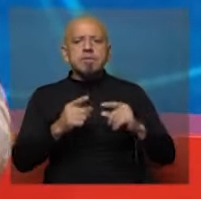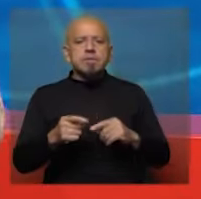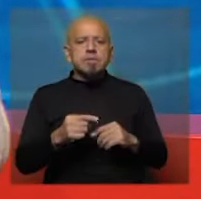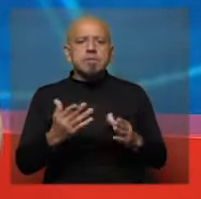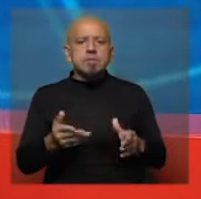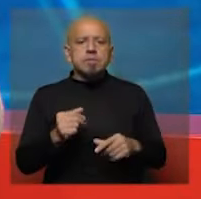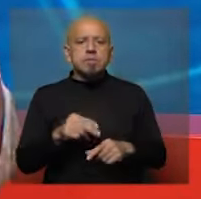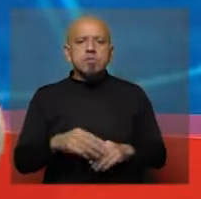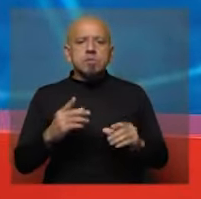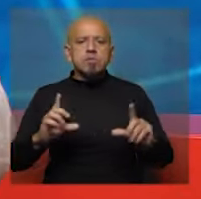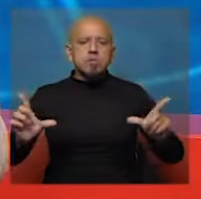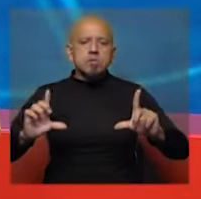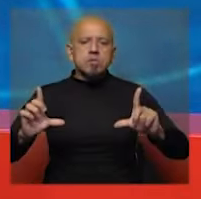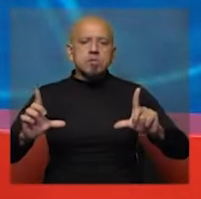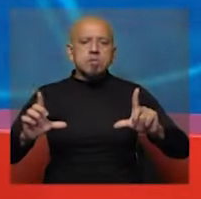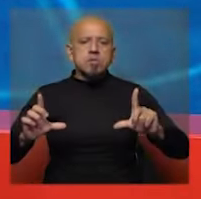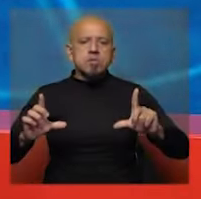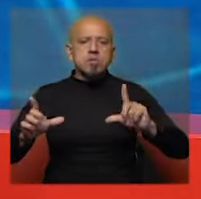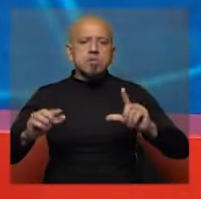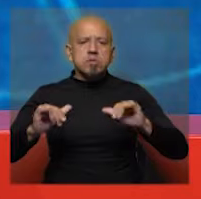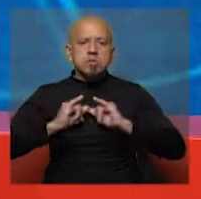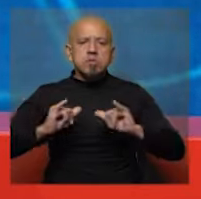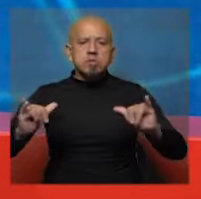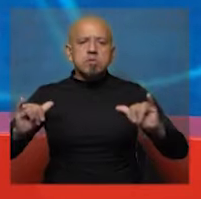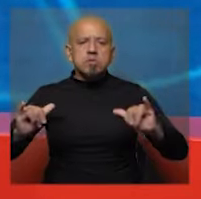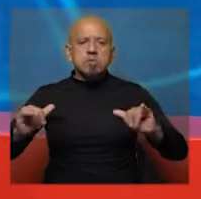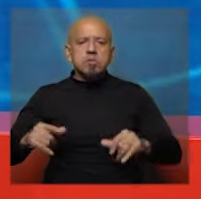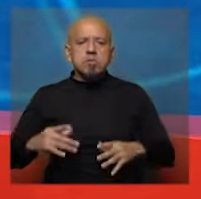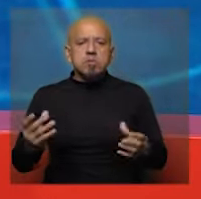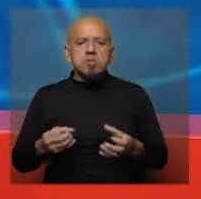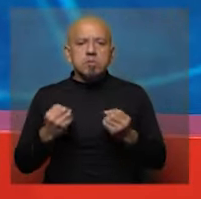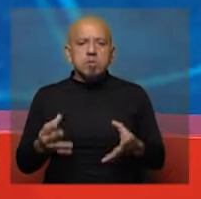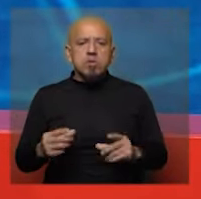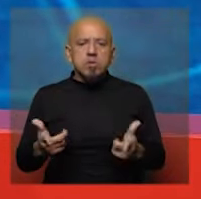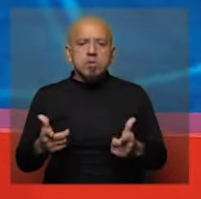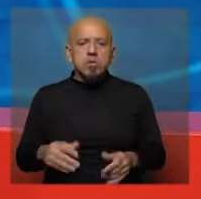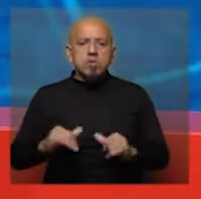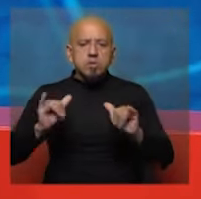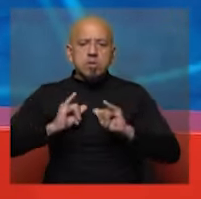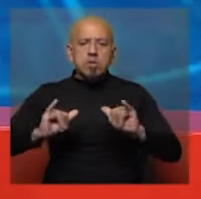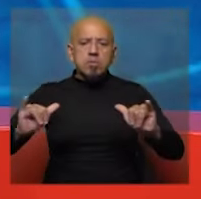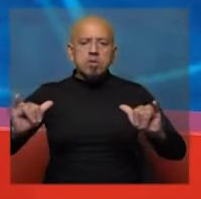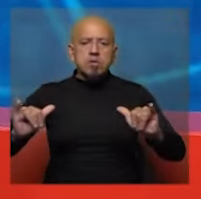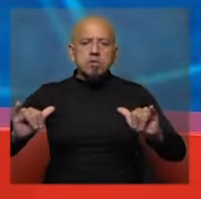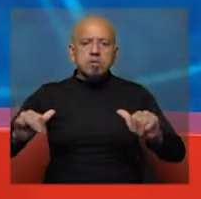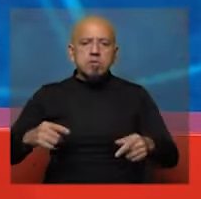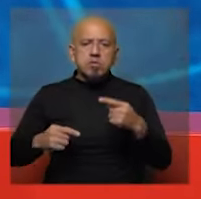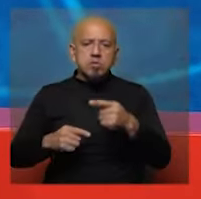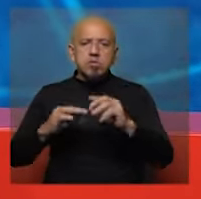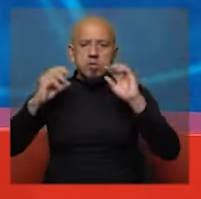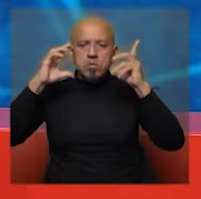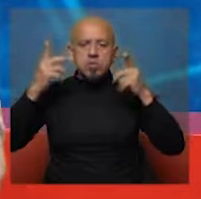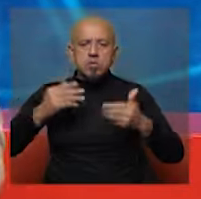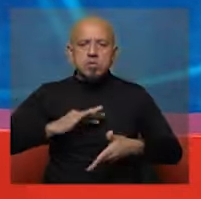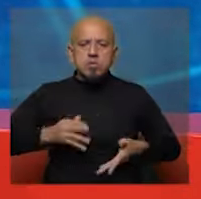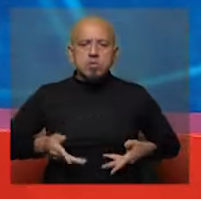utilizar los medios de comunicación masivas en campañas de bien público Por qué no existen campañas de bien público contra la violencia de género